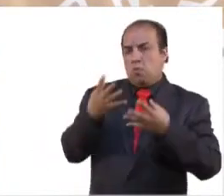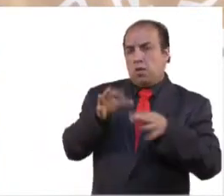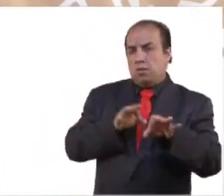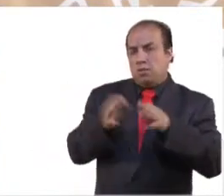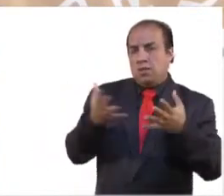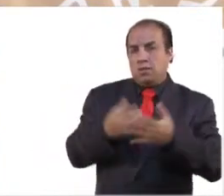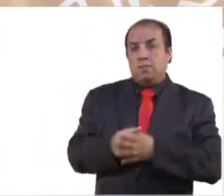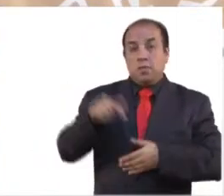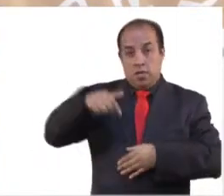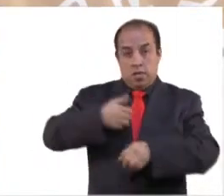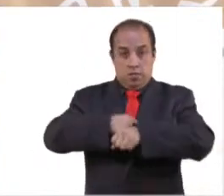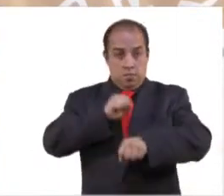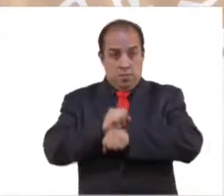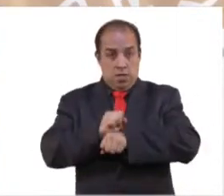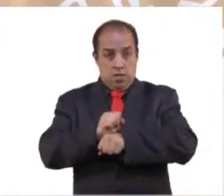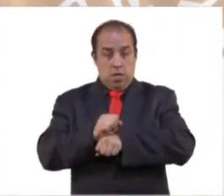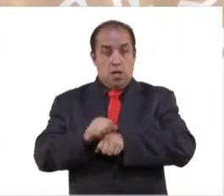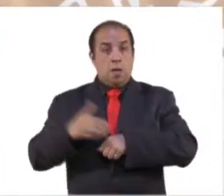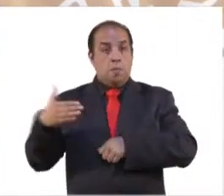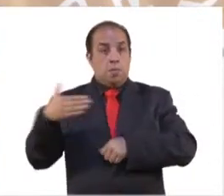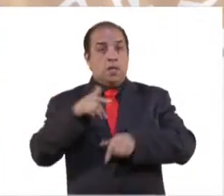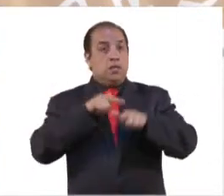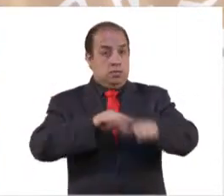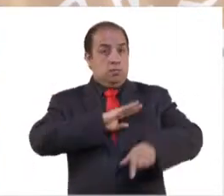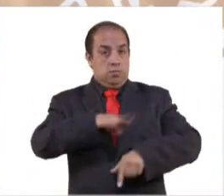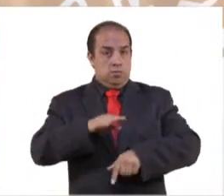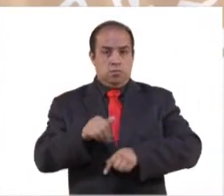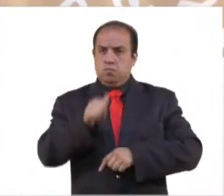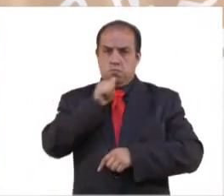se. ¿Siguen muriendo los peces actualmente, doctora? Ya no,